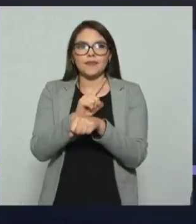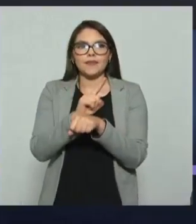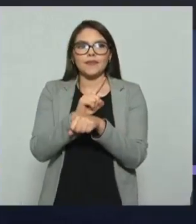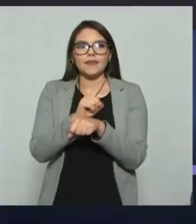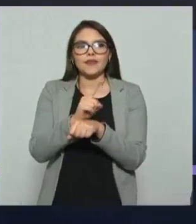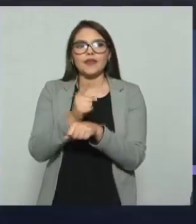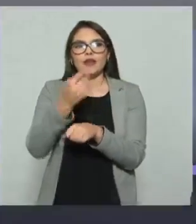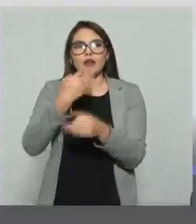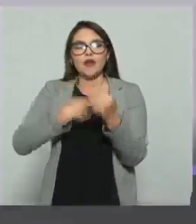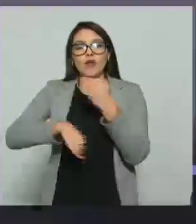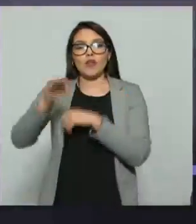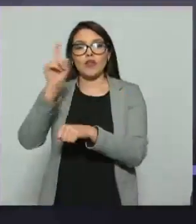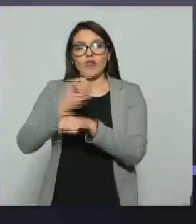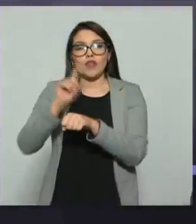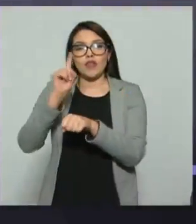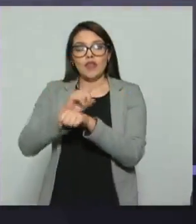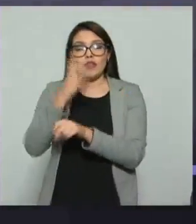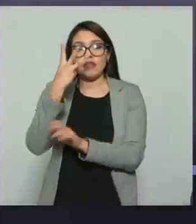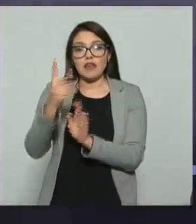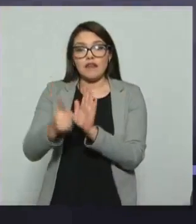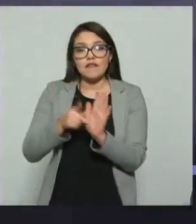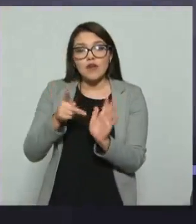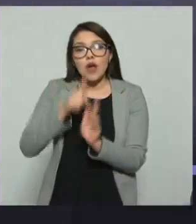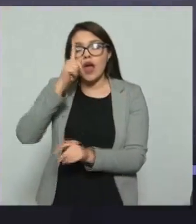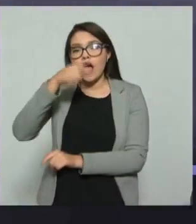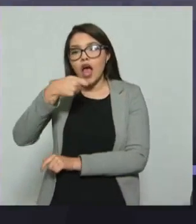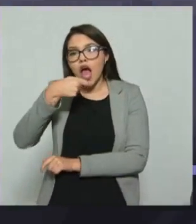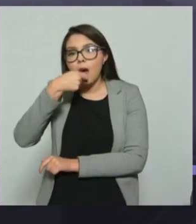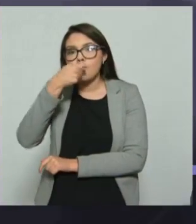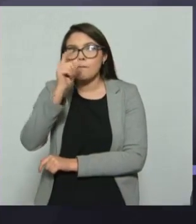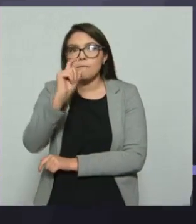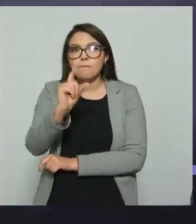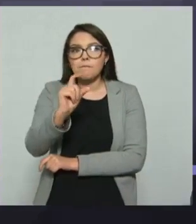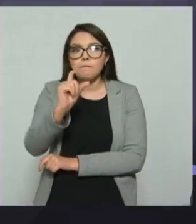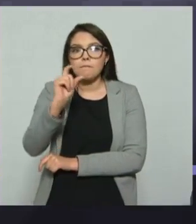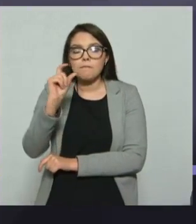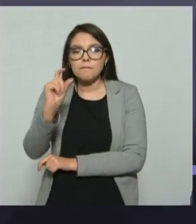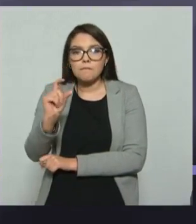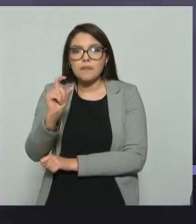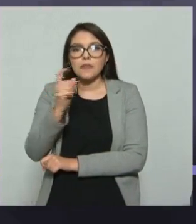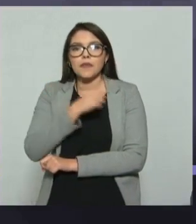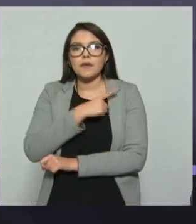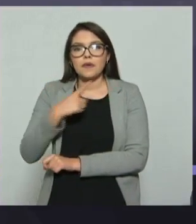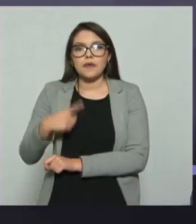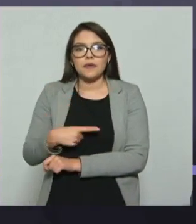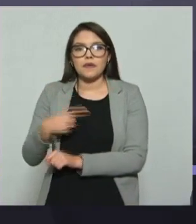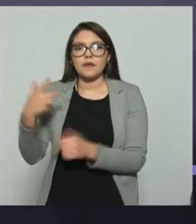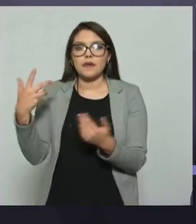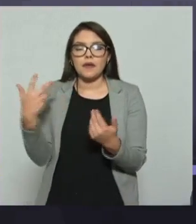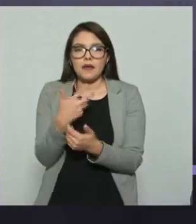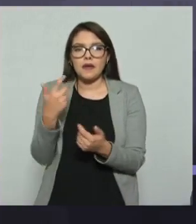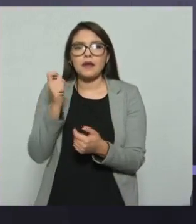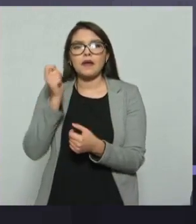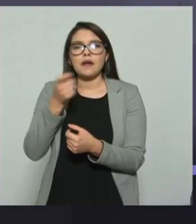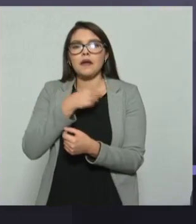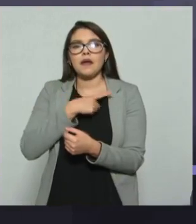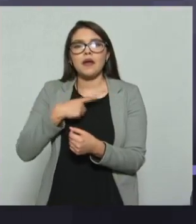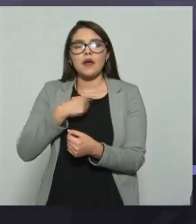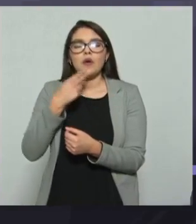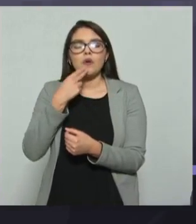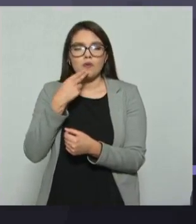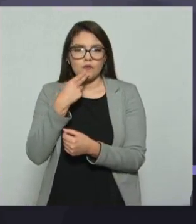día, una cucharadita, toda la familia, todos los compañeros, aquí lo vamos a implementar en el canal